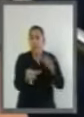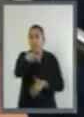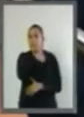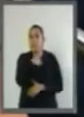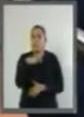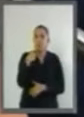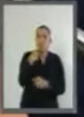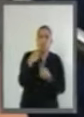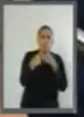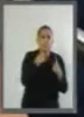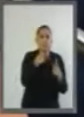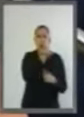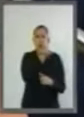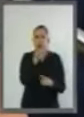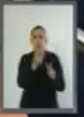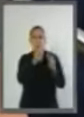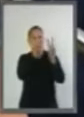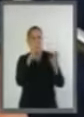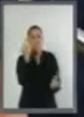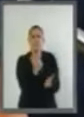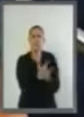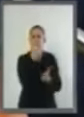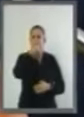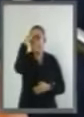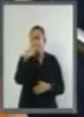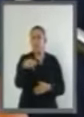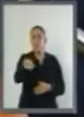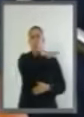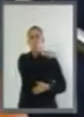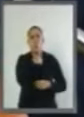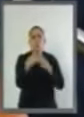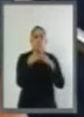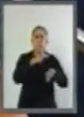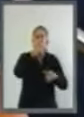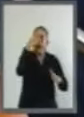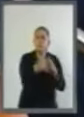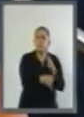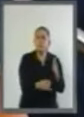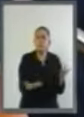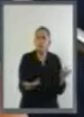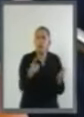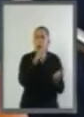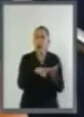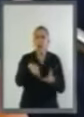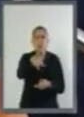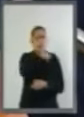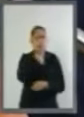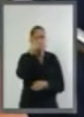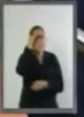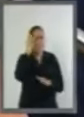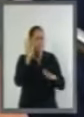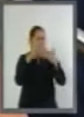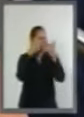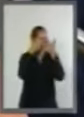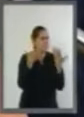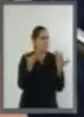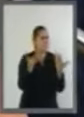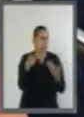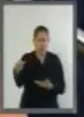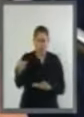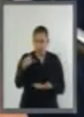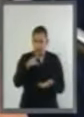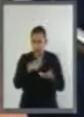tiene. Hoy cerramos los ojos ante una actitud irresponsable y cínica de un secretario de Comunicaciones y